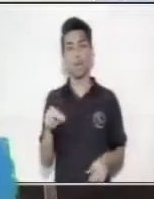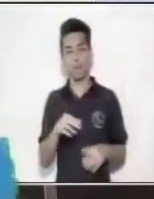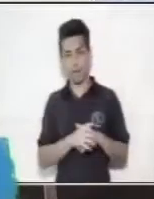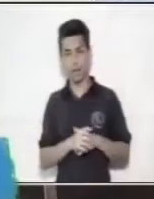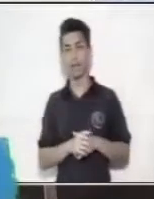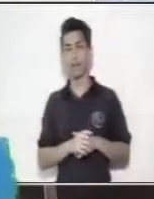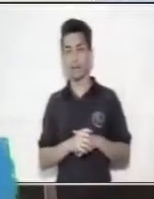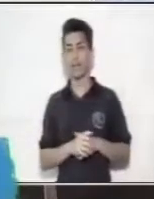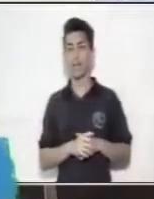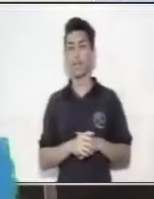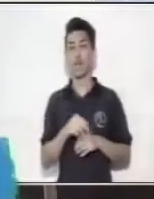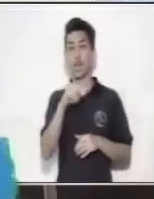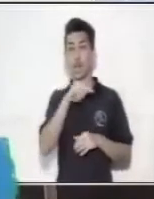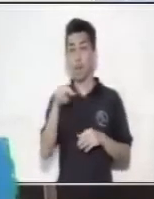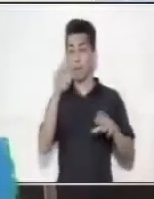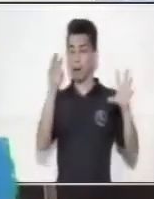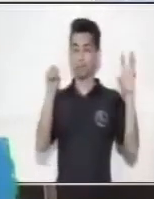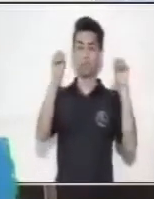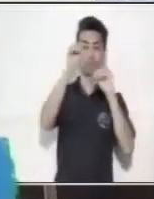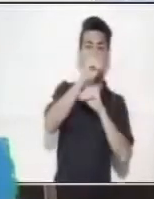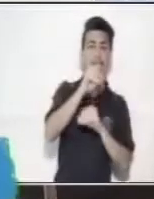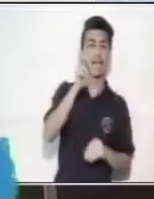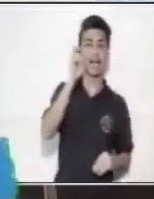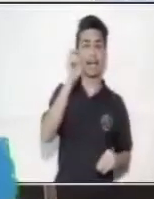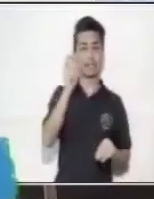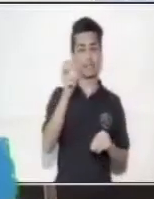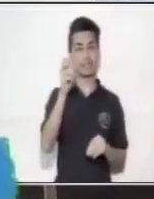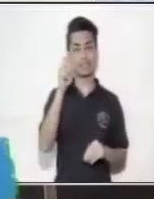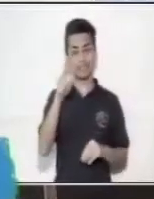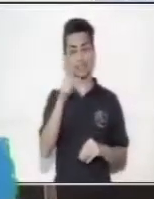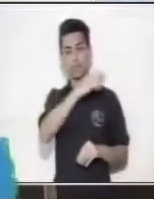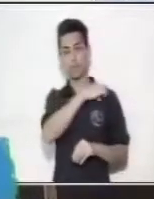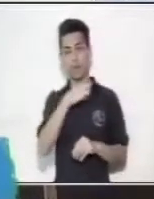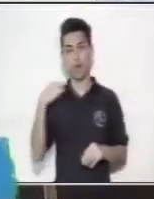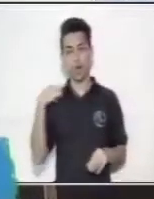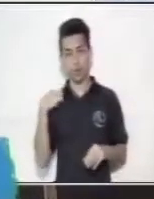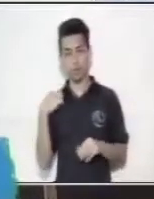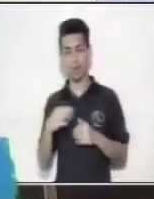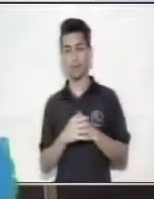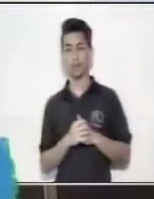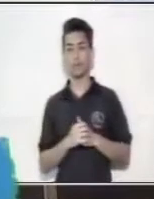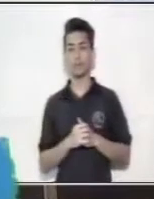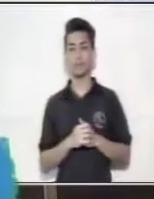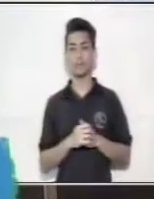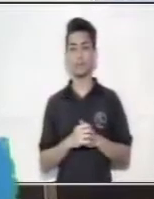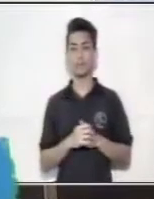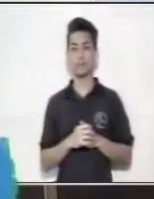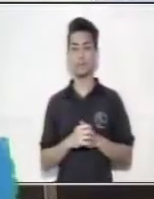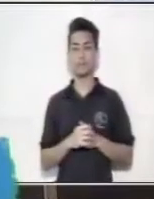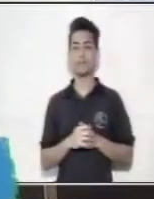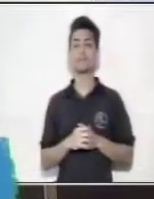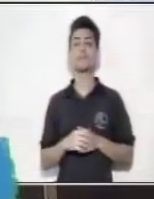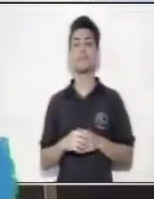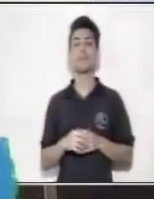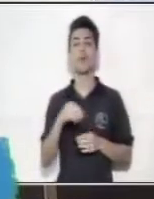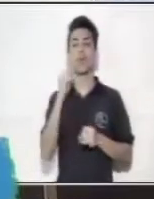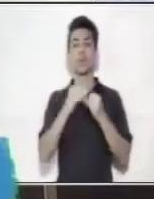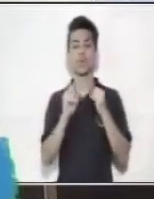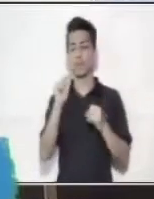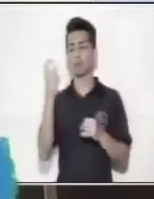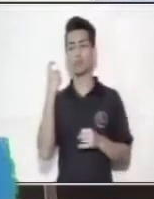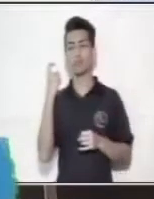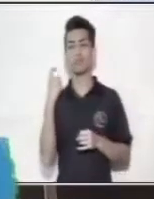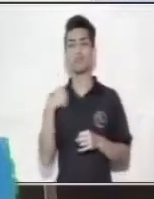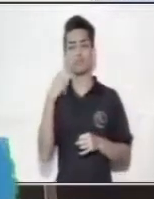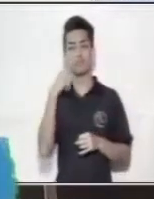el lugar de un nombre. Ese es el propósito de los pronombres. ¿Sí? Entonces, la última vez nos